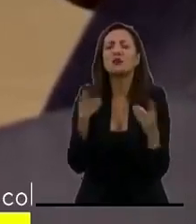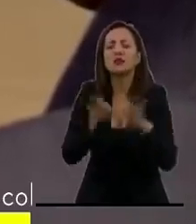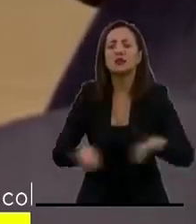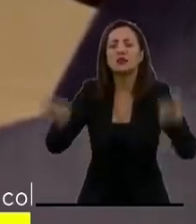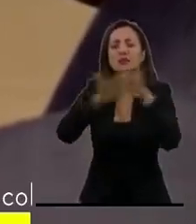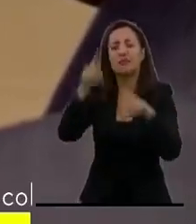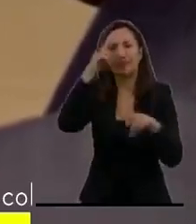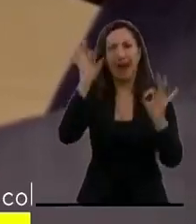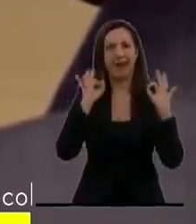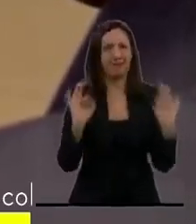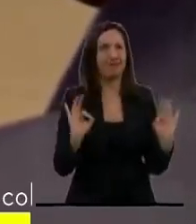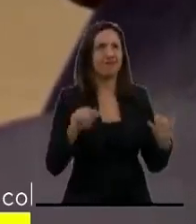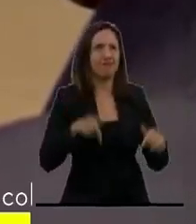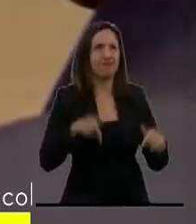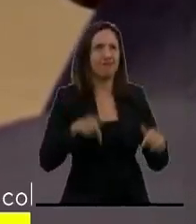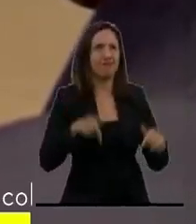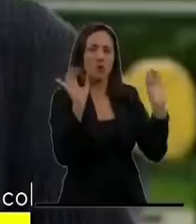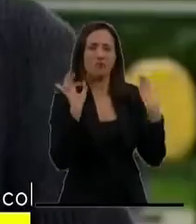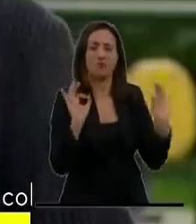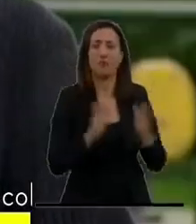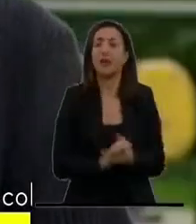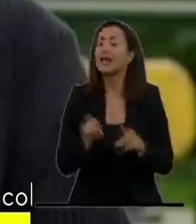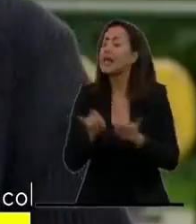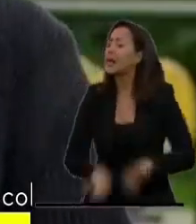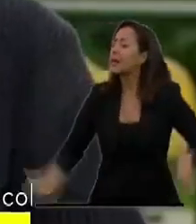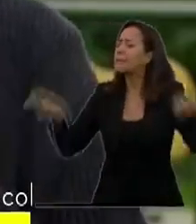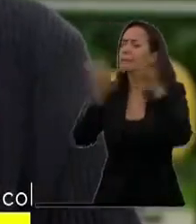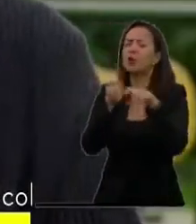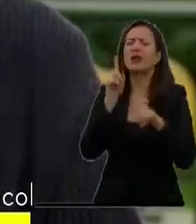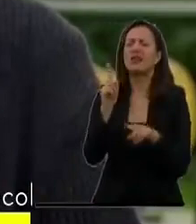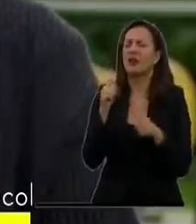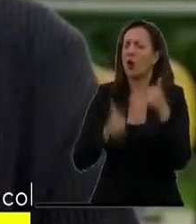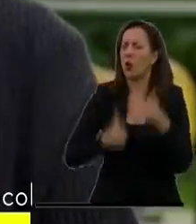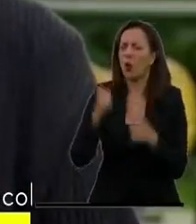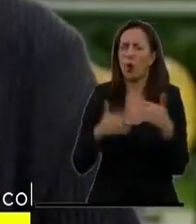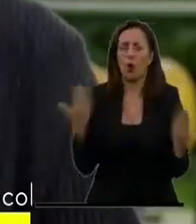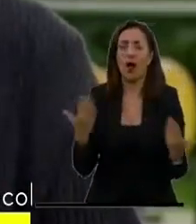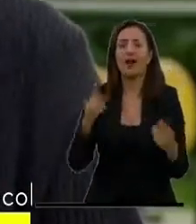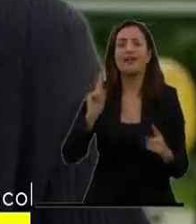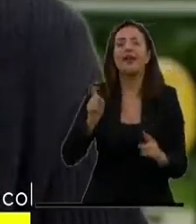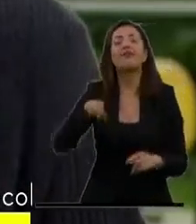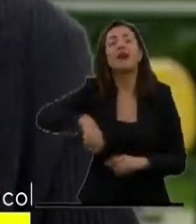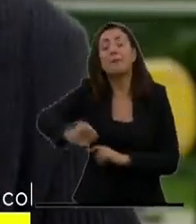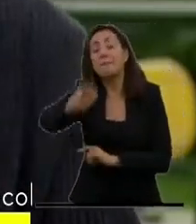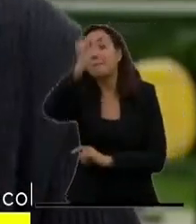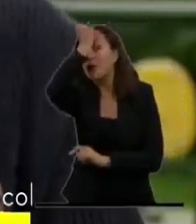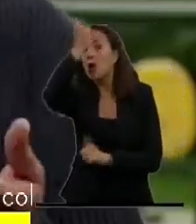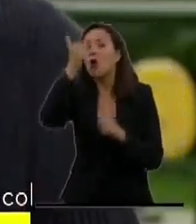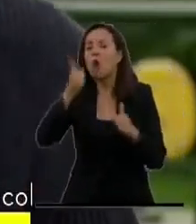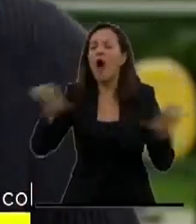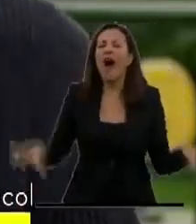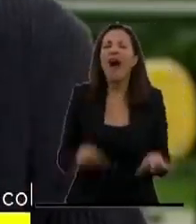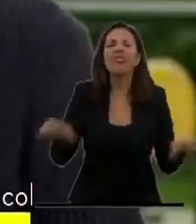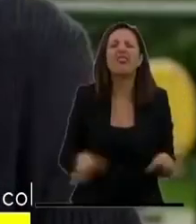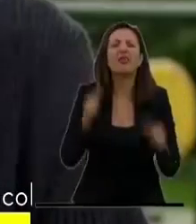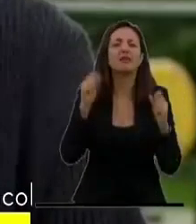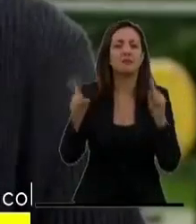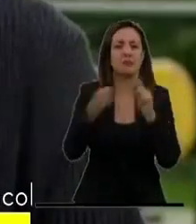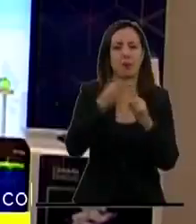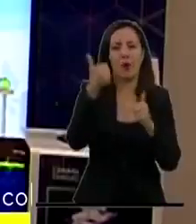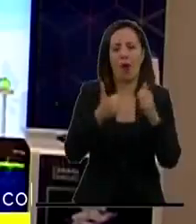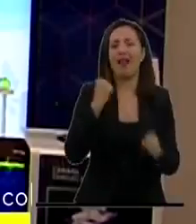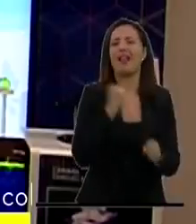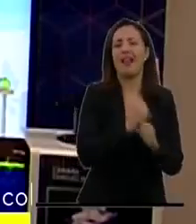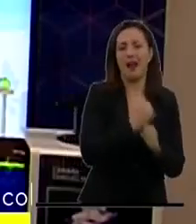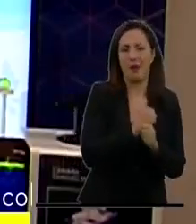conexión. Lo ideal del caso es que empecemos a trabajar priorizando. Las primeras actividades que se deben realizar son las actividades laborales y las